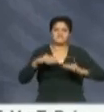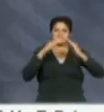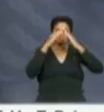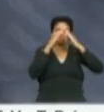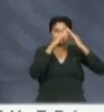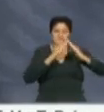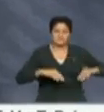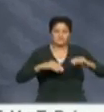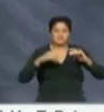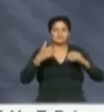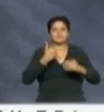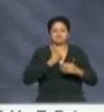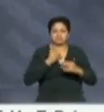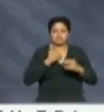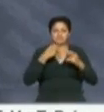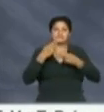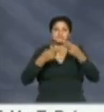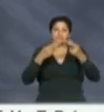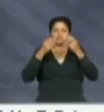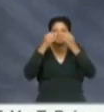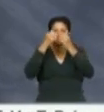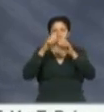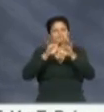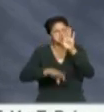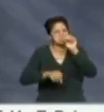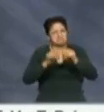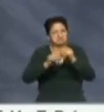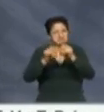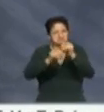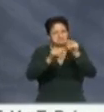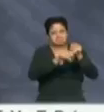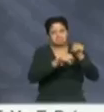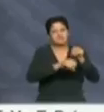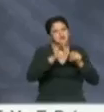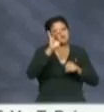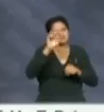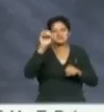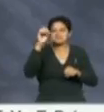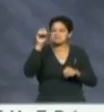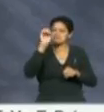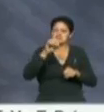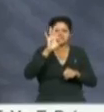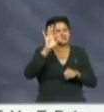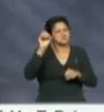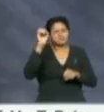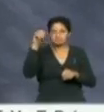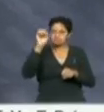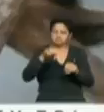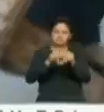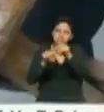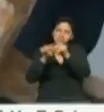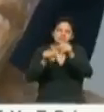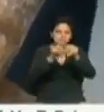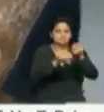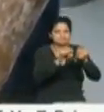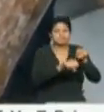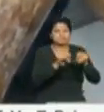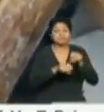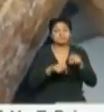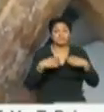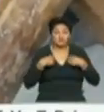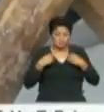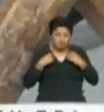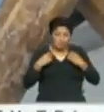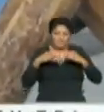quedó un 80-90% destruido, como fue maquinarias, materia